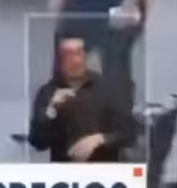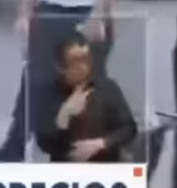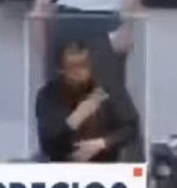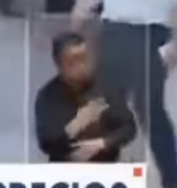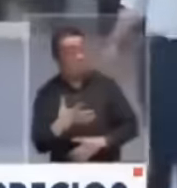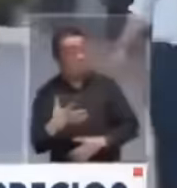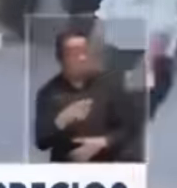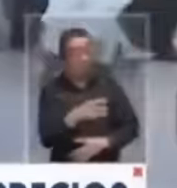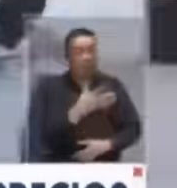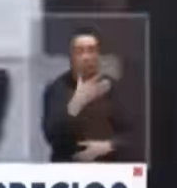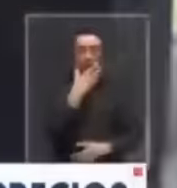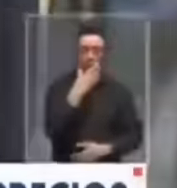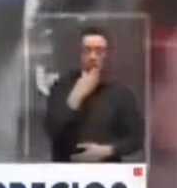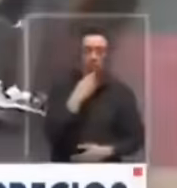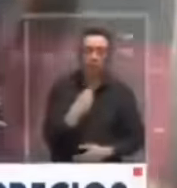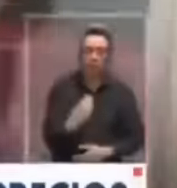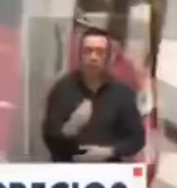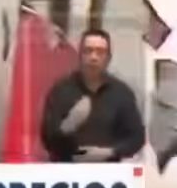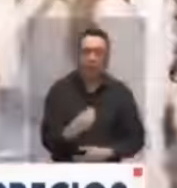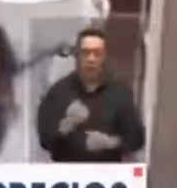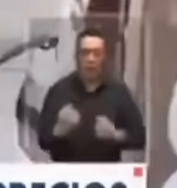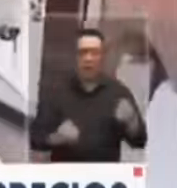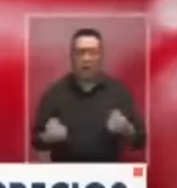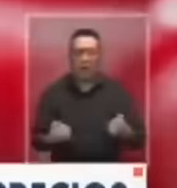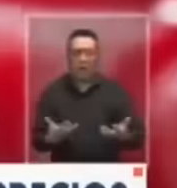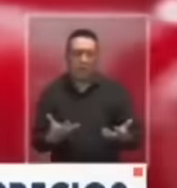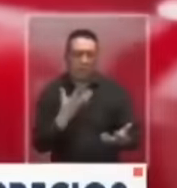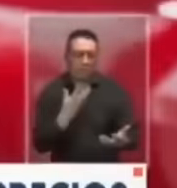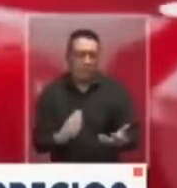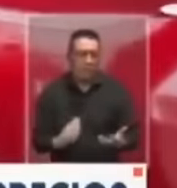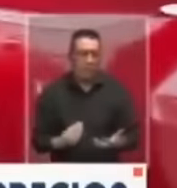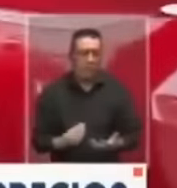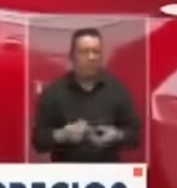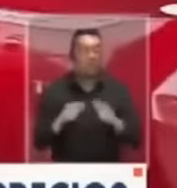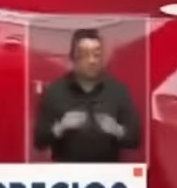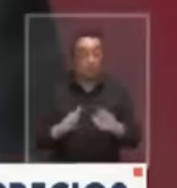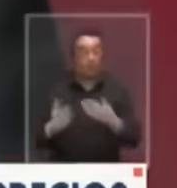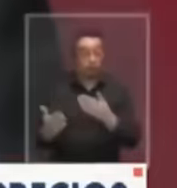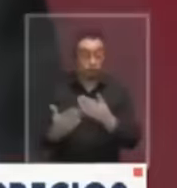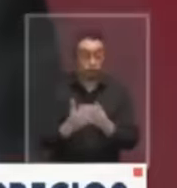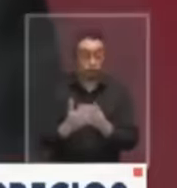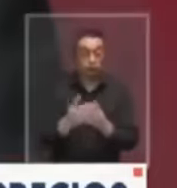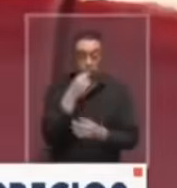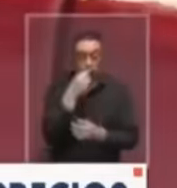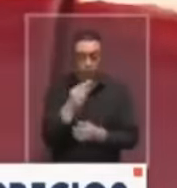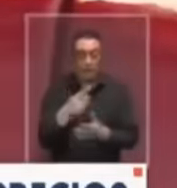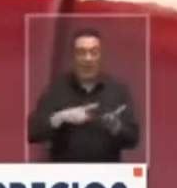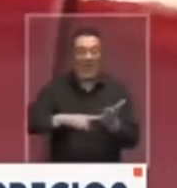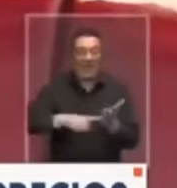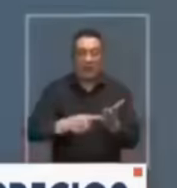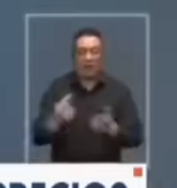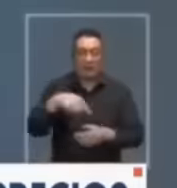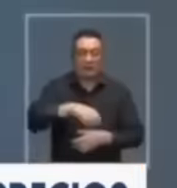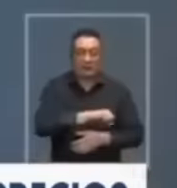esta maravilla de auto. Creo que se viene luego ya de la tecnología que a